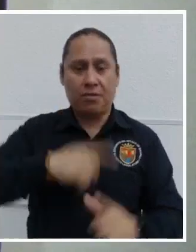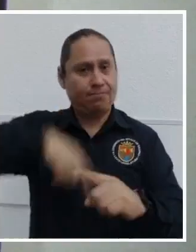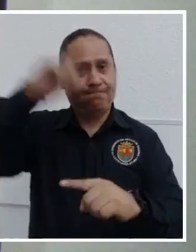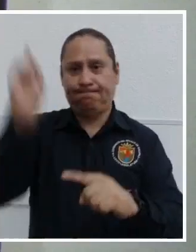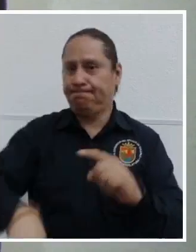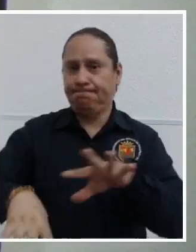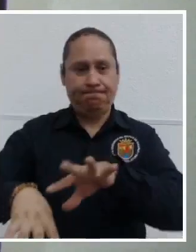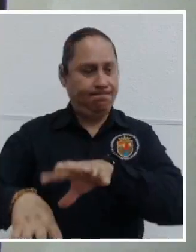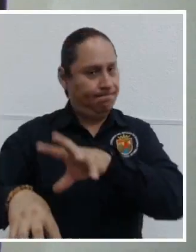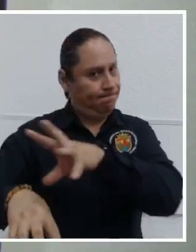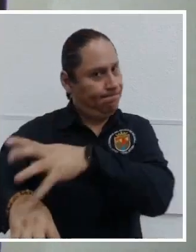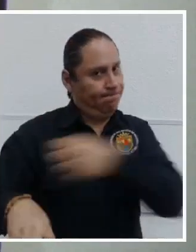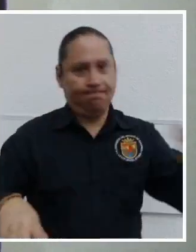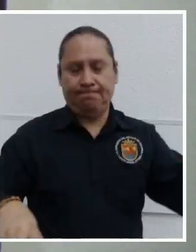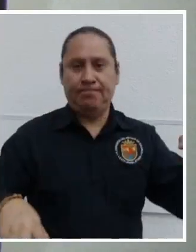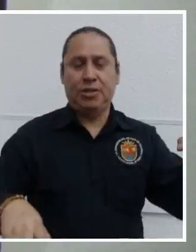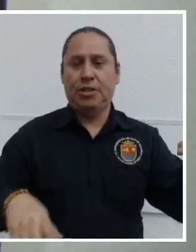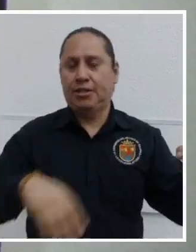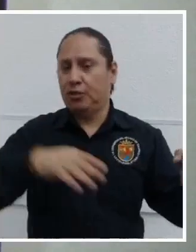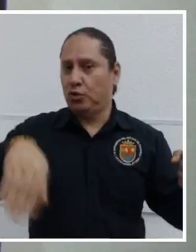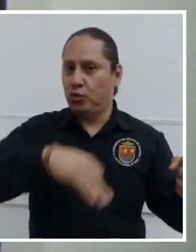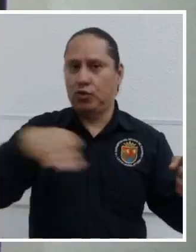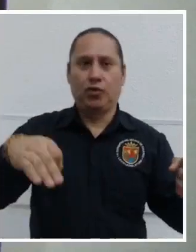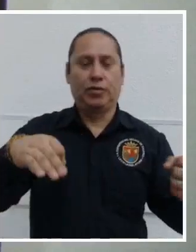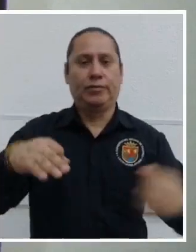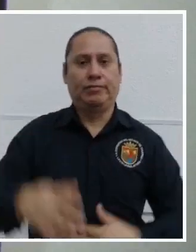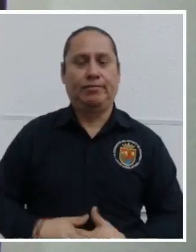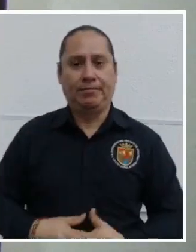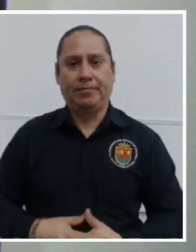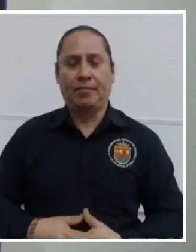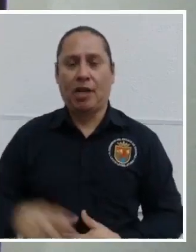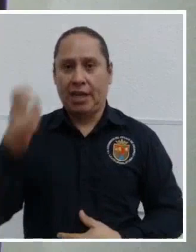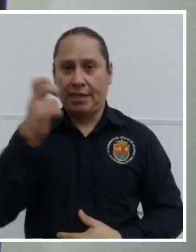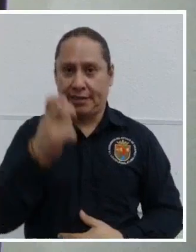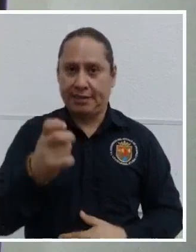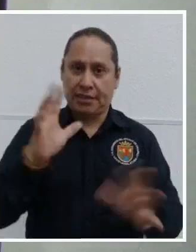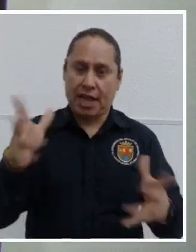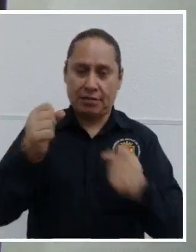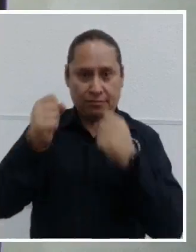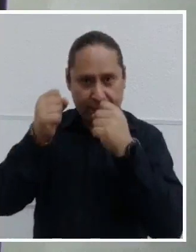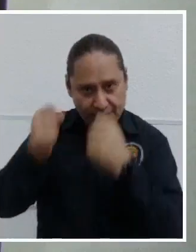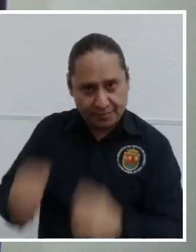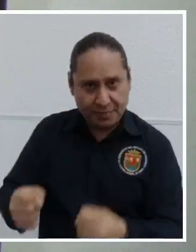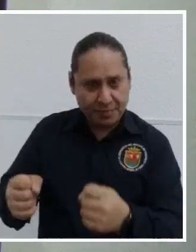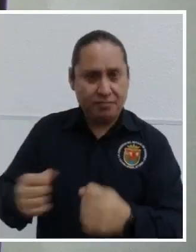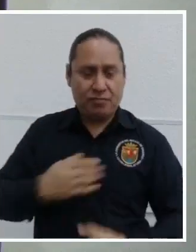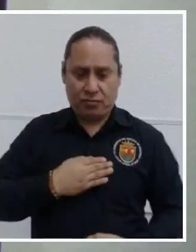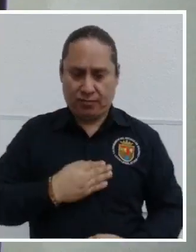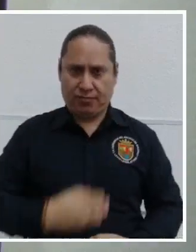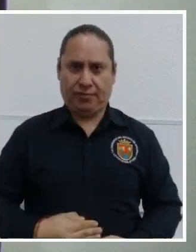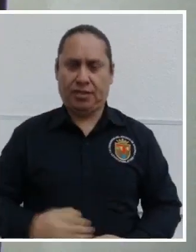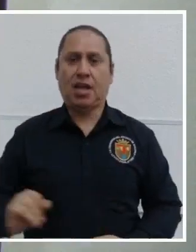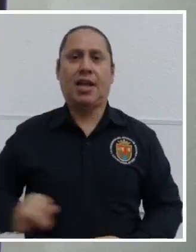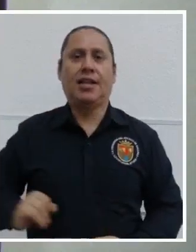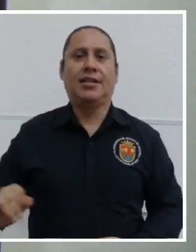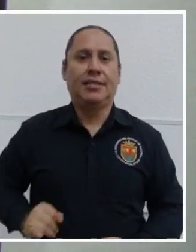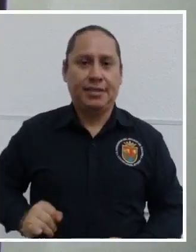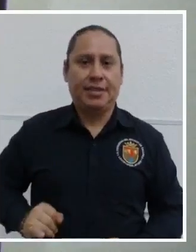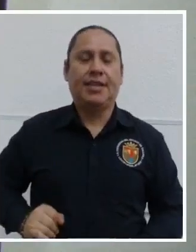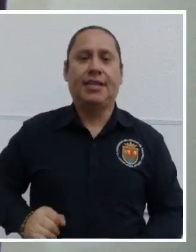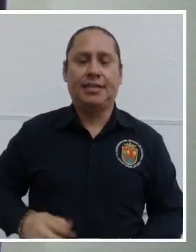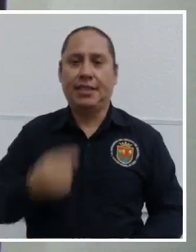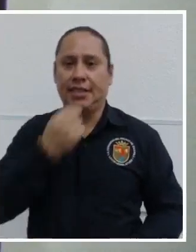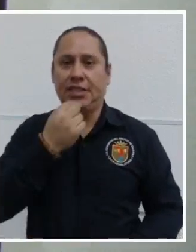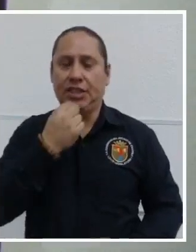de la patria potestad sobre ellos, pues con tal medida se está garantizando justamente el interés superior del